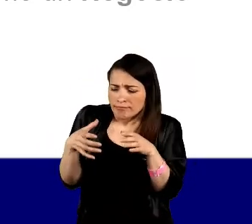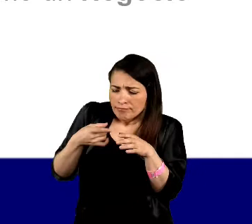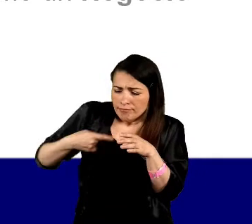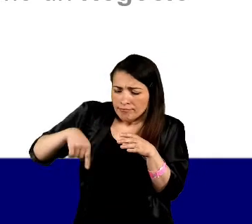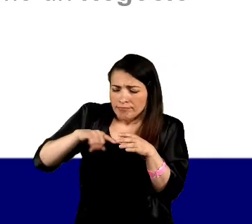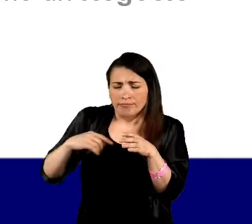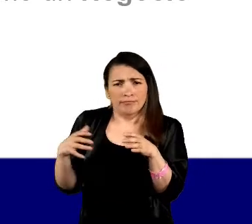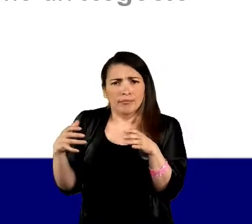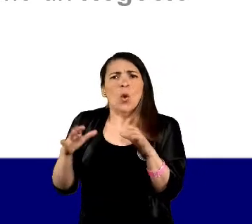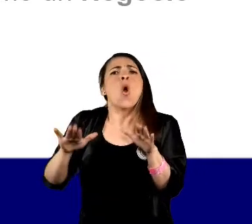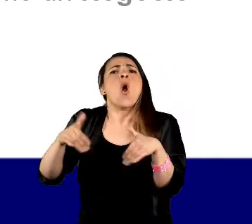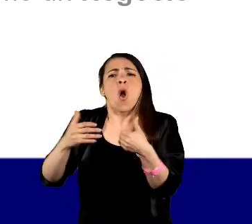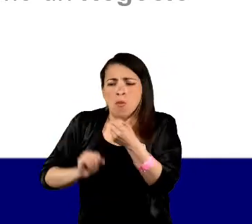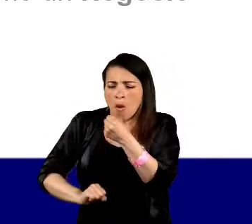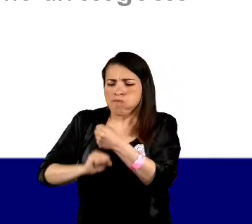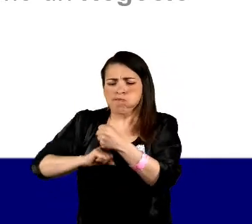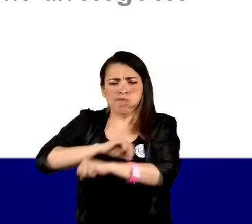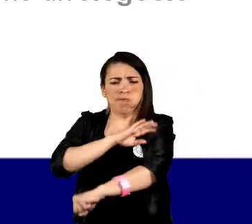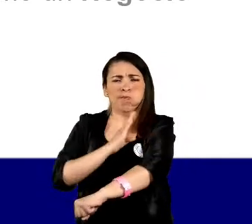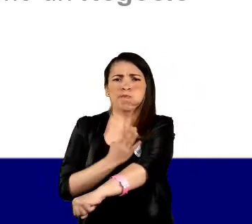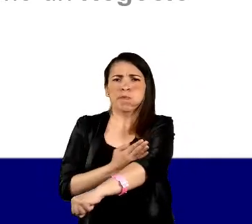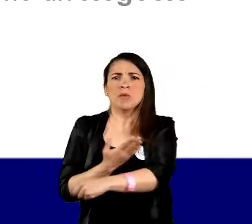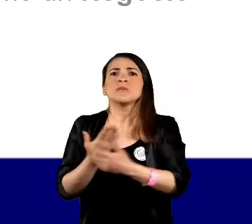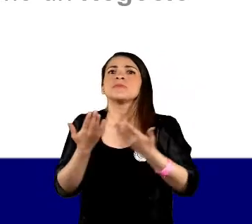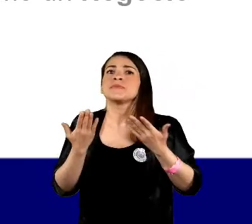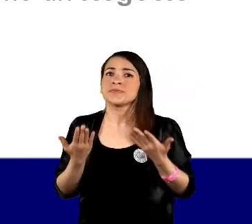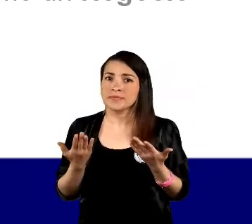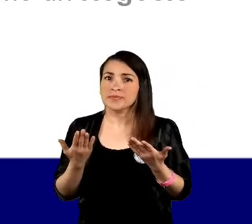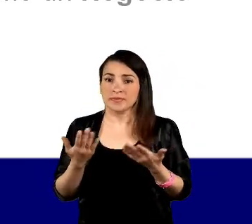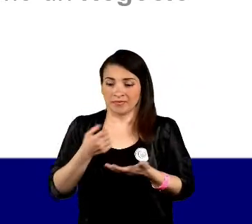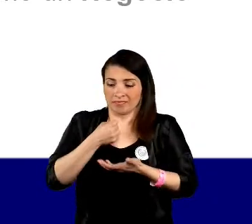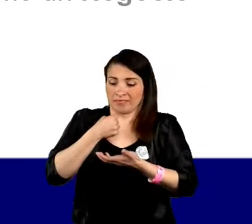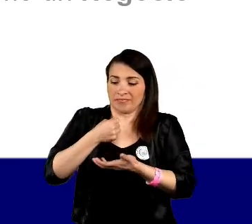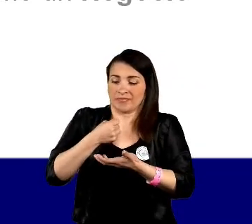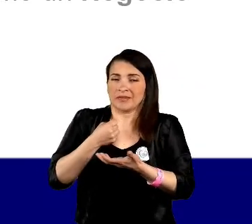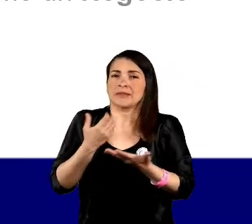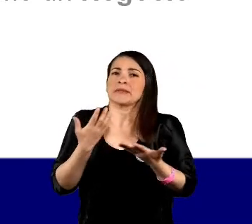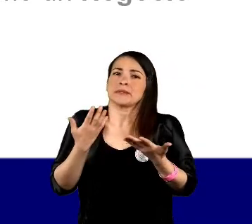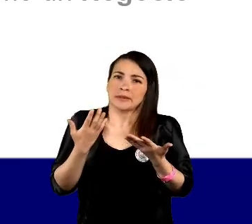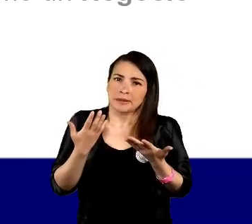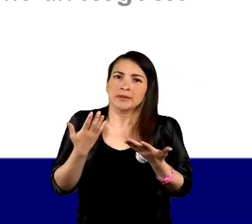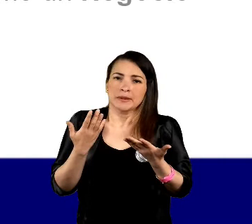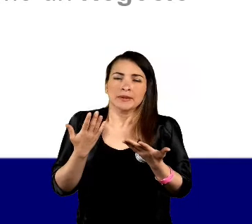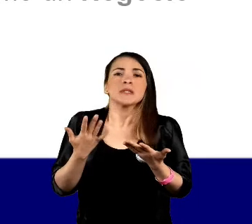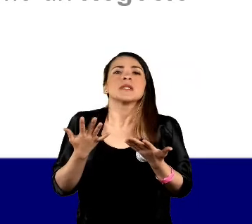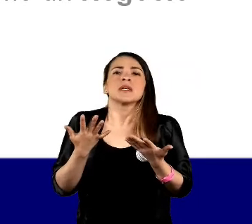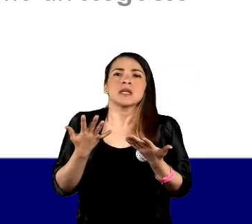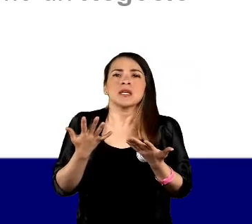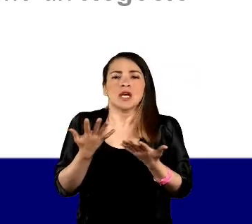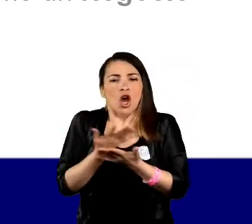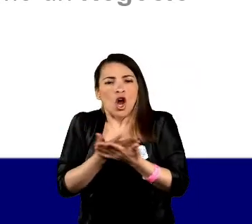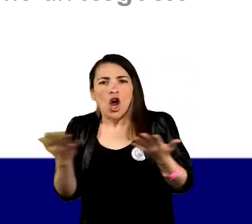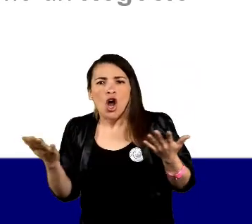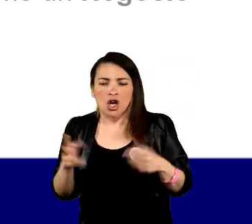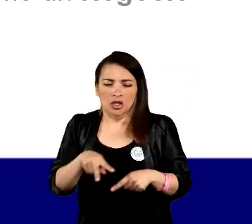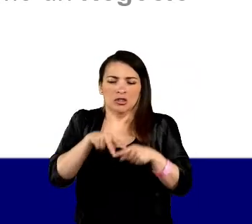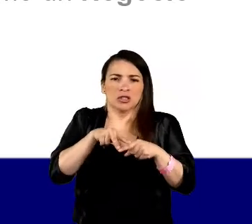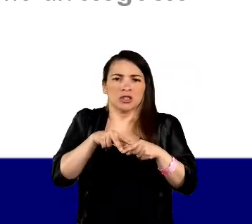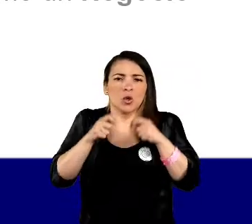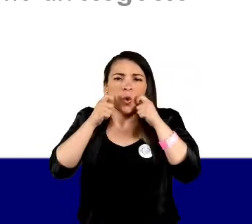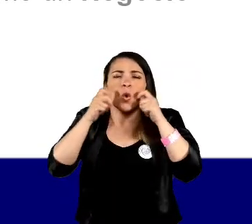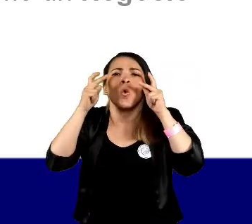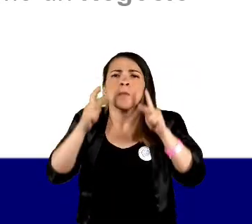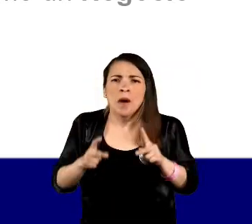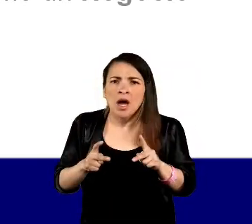el recurso que alimenta el creciente negocio es finito el recurso humano Cómo hacer